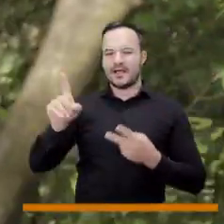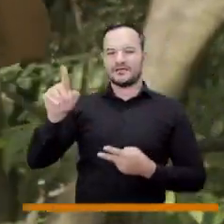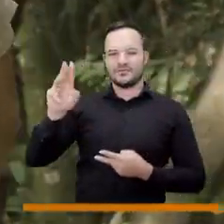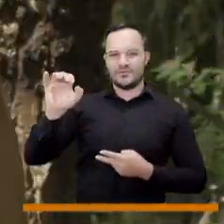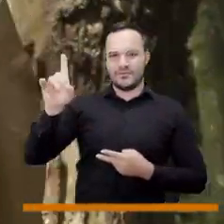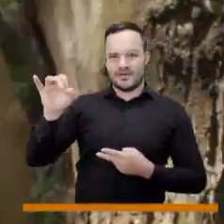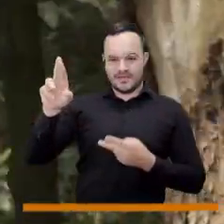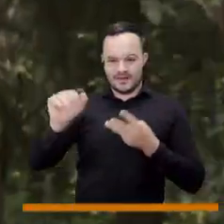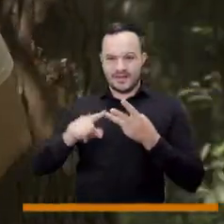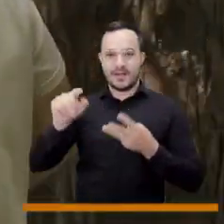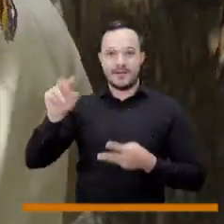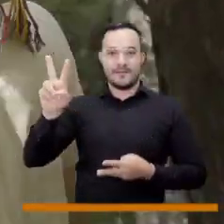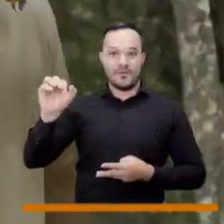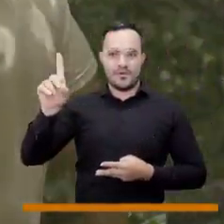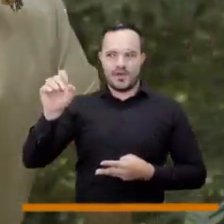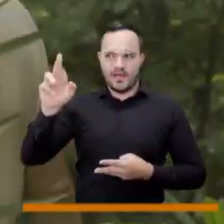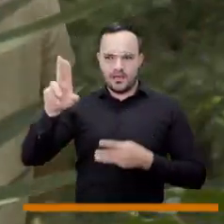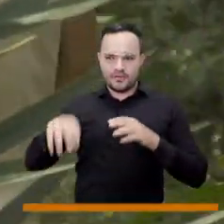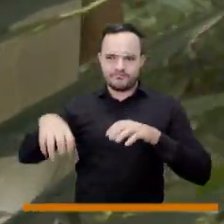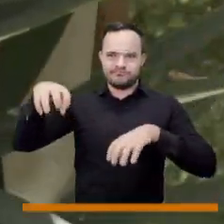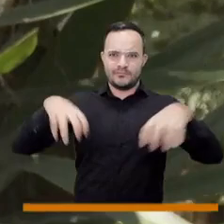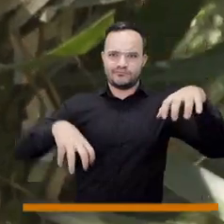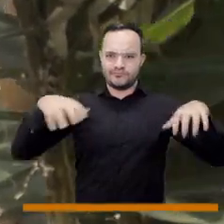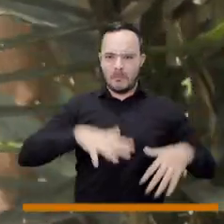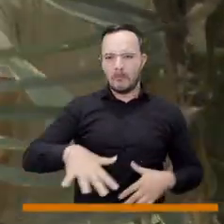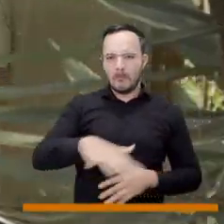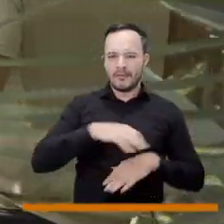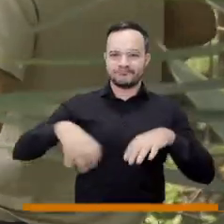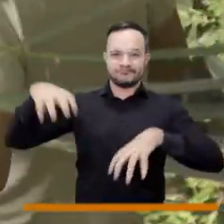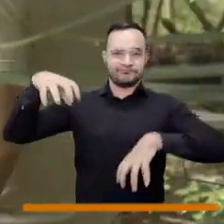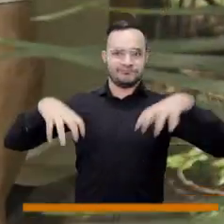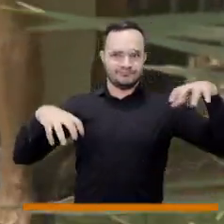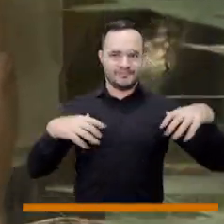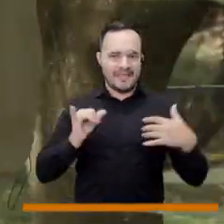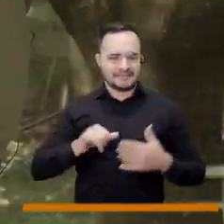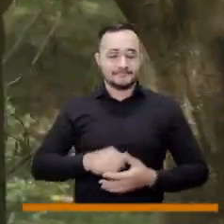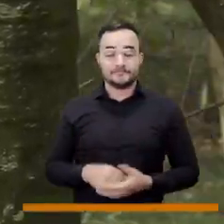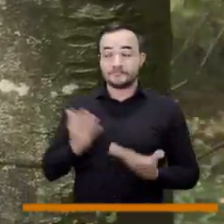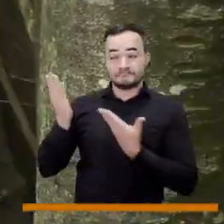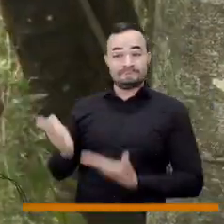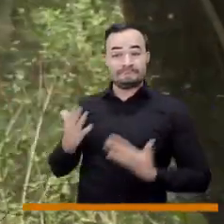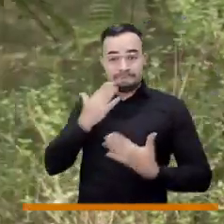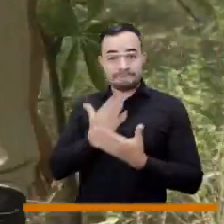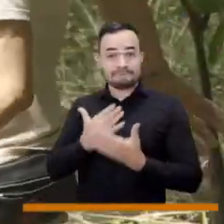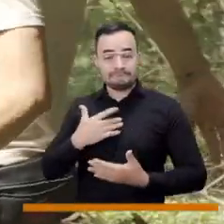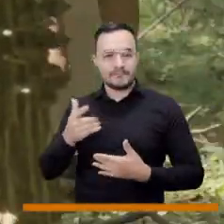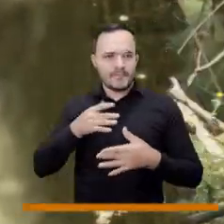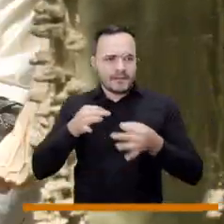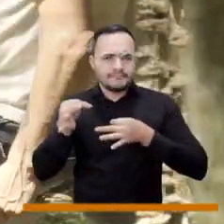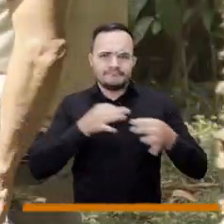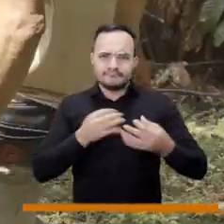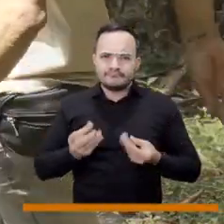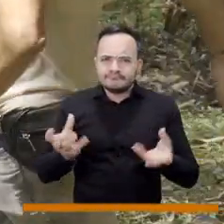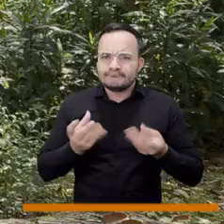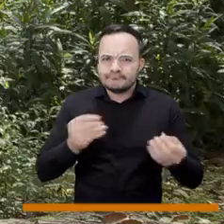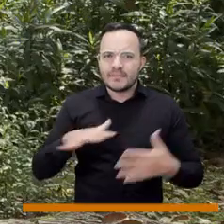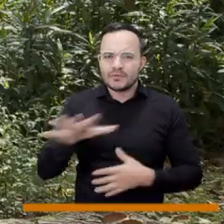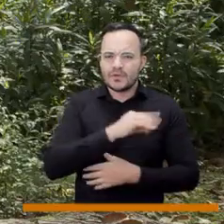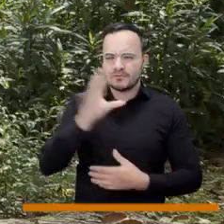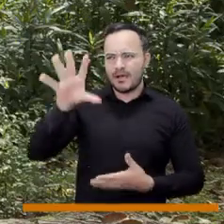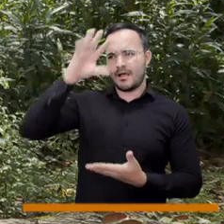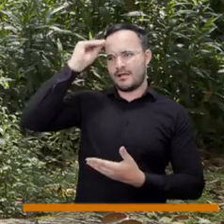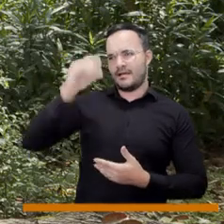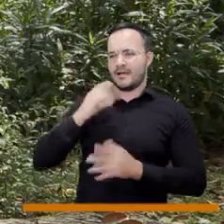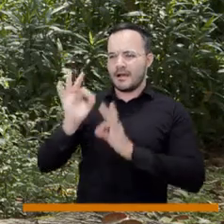Asomadera y Cerro El Volador. Ricardo es el ejemplo de cómo las nuevas generaciones pueden involucrarse para proteger la